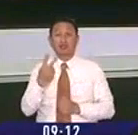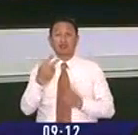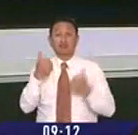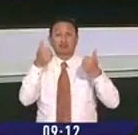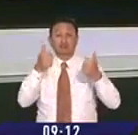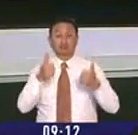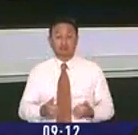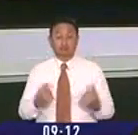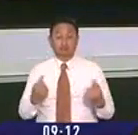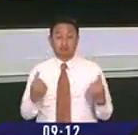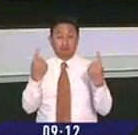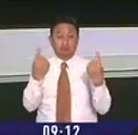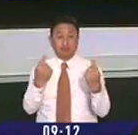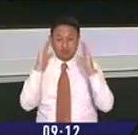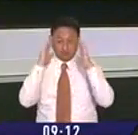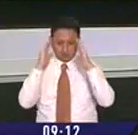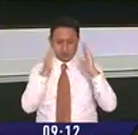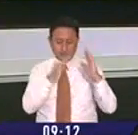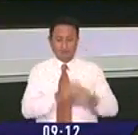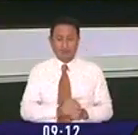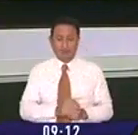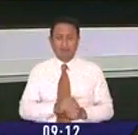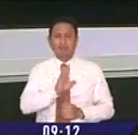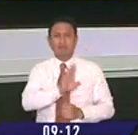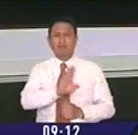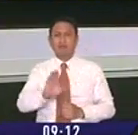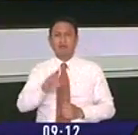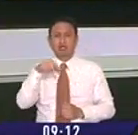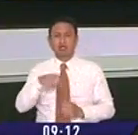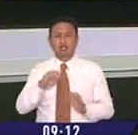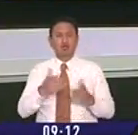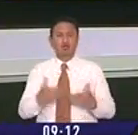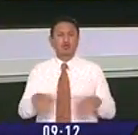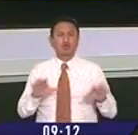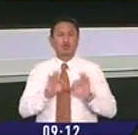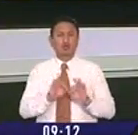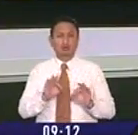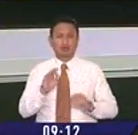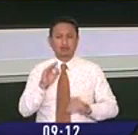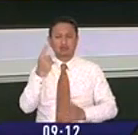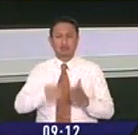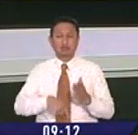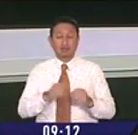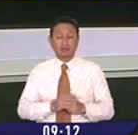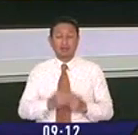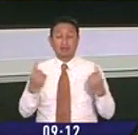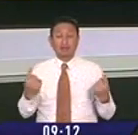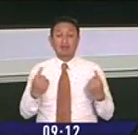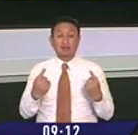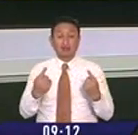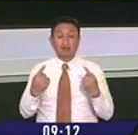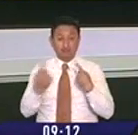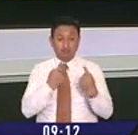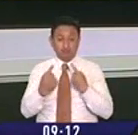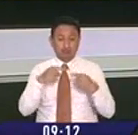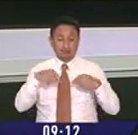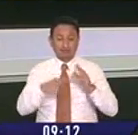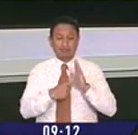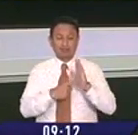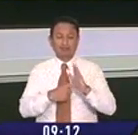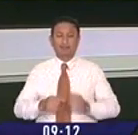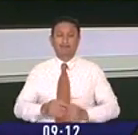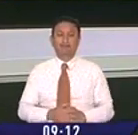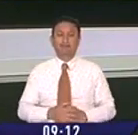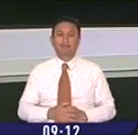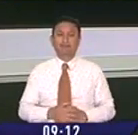candidatos finalistas de esta contienda. ¿Qué cualidades jugarán un rol de importancia durante este decisivo cruce de ideas? Se lo contamos a